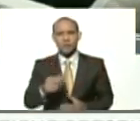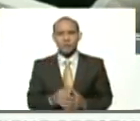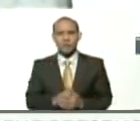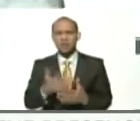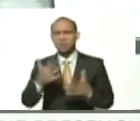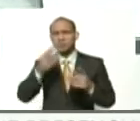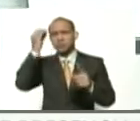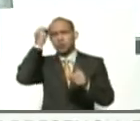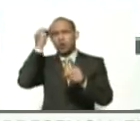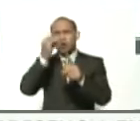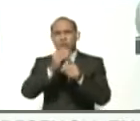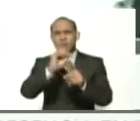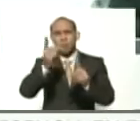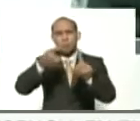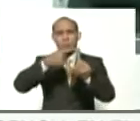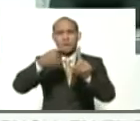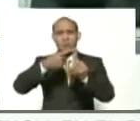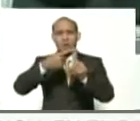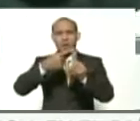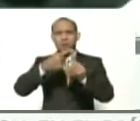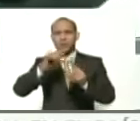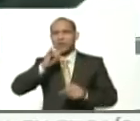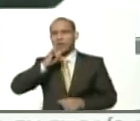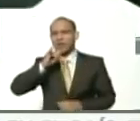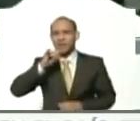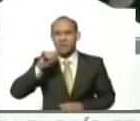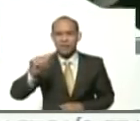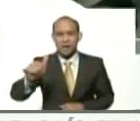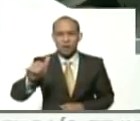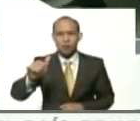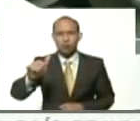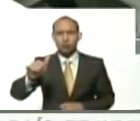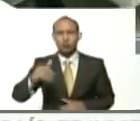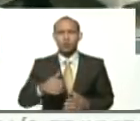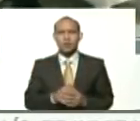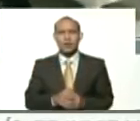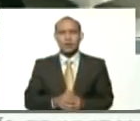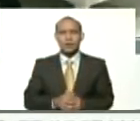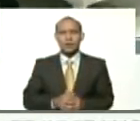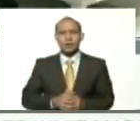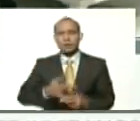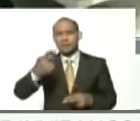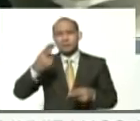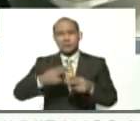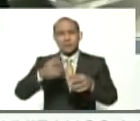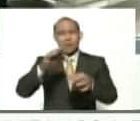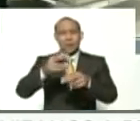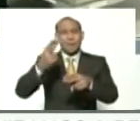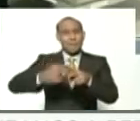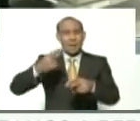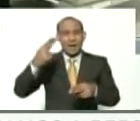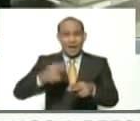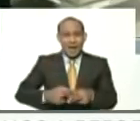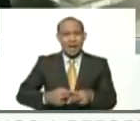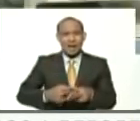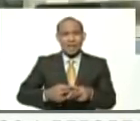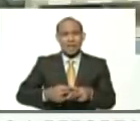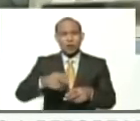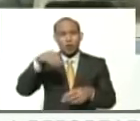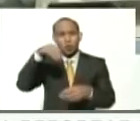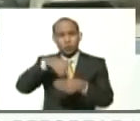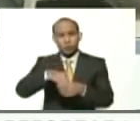el primero de ellos denunciar la amenaza que está representando no solamente para la región